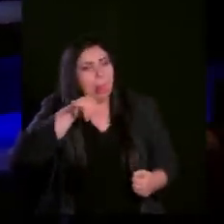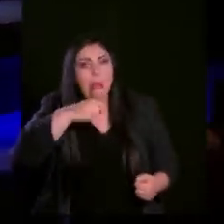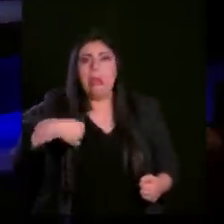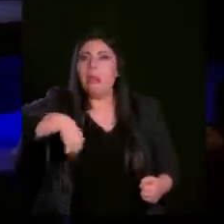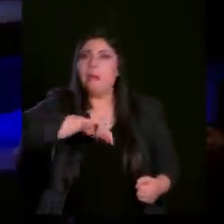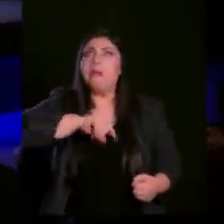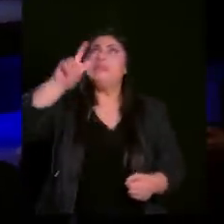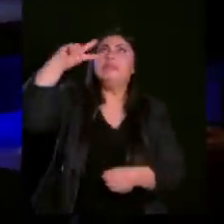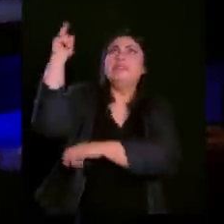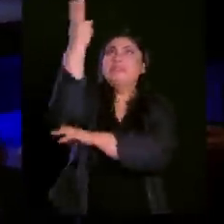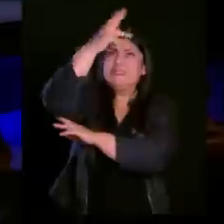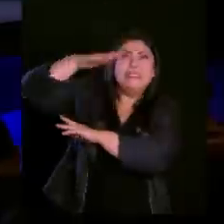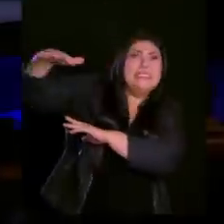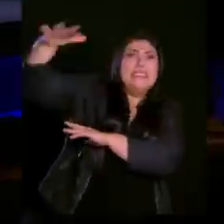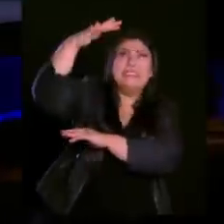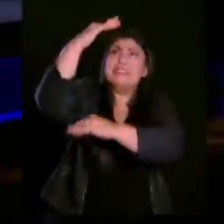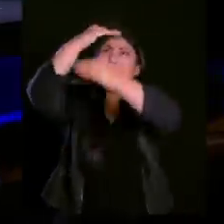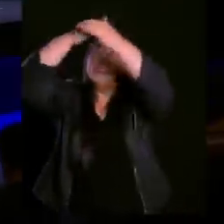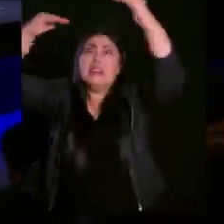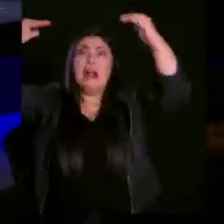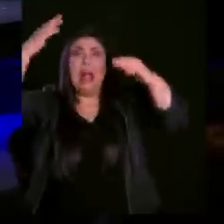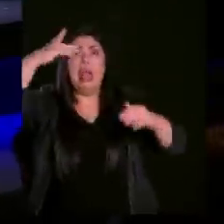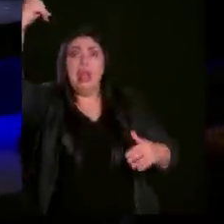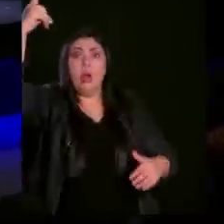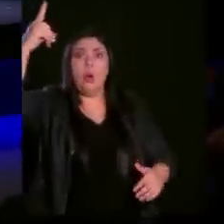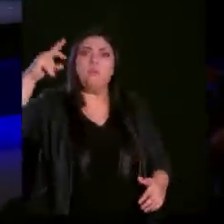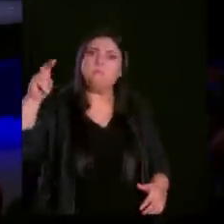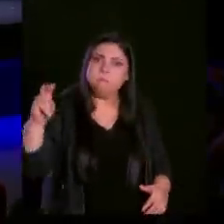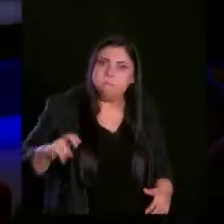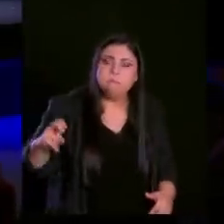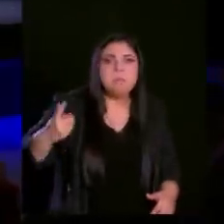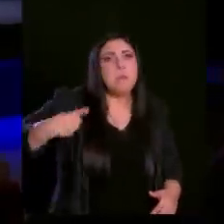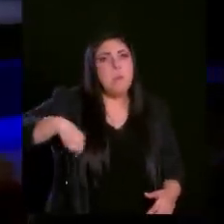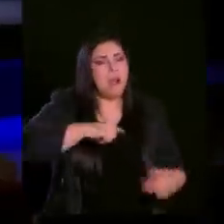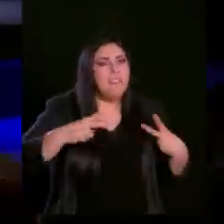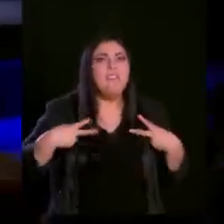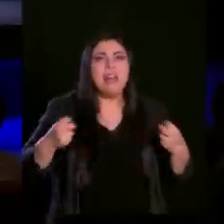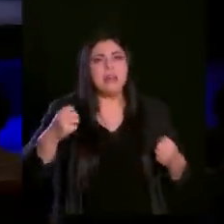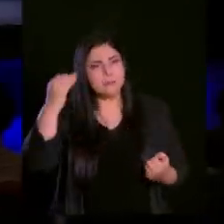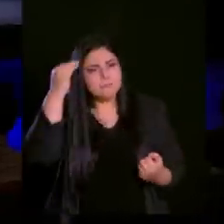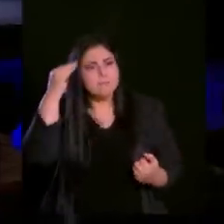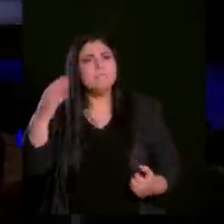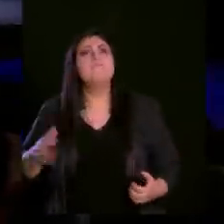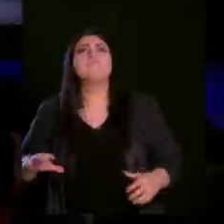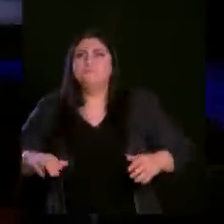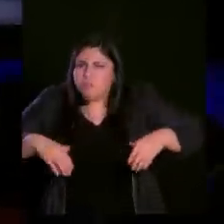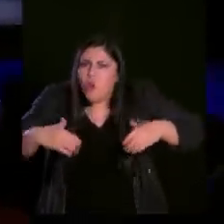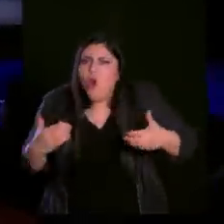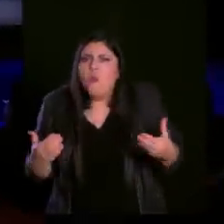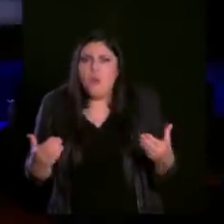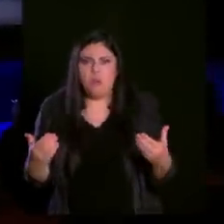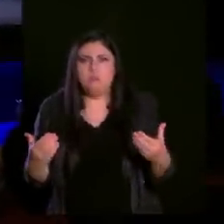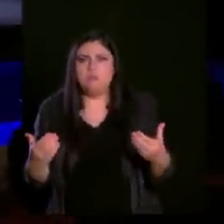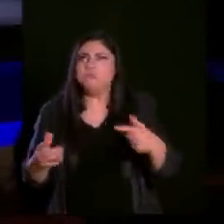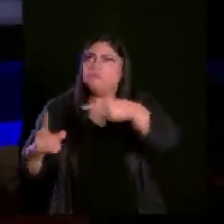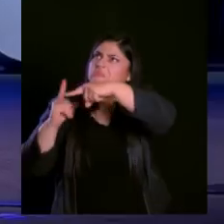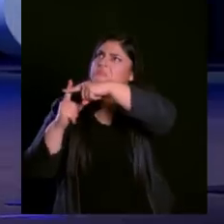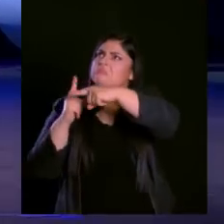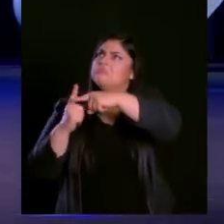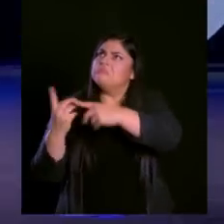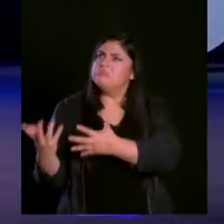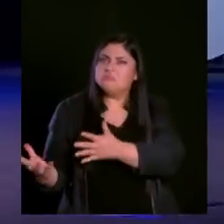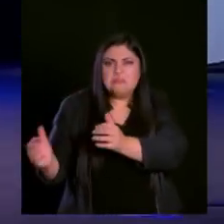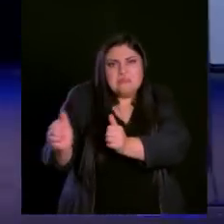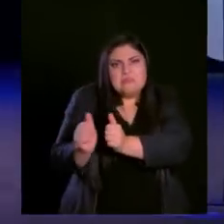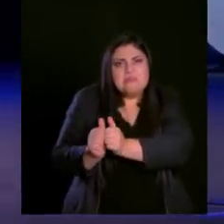valiente los valientes son los que saben pelear los valientes son los que sabe que está a su favor la